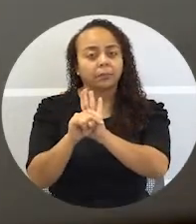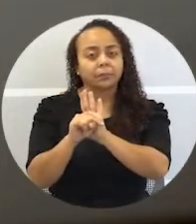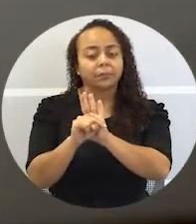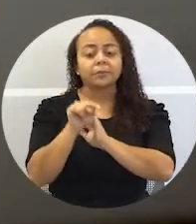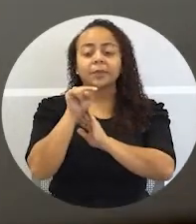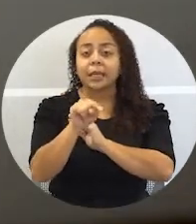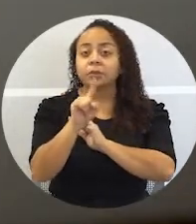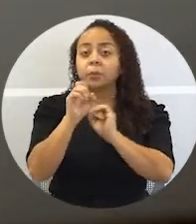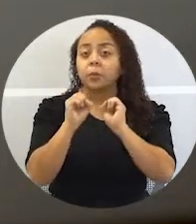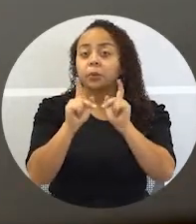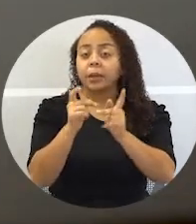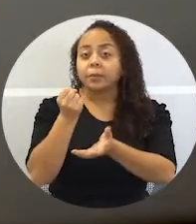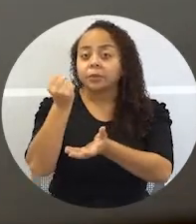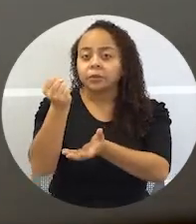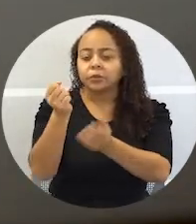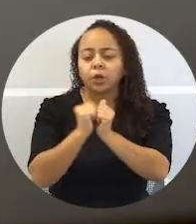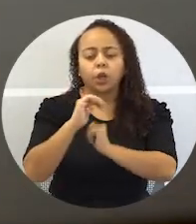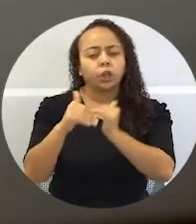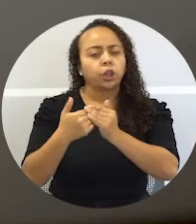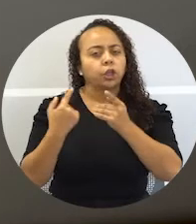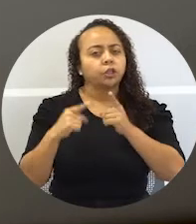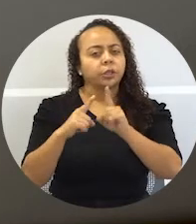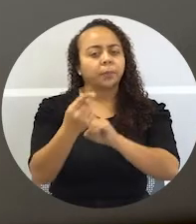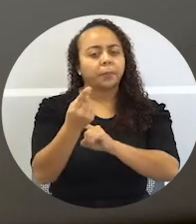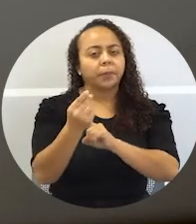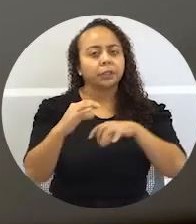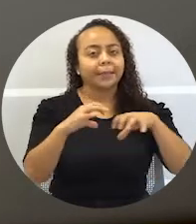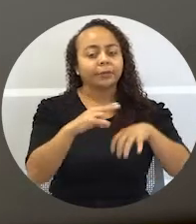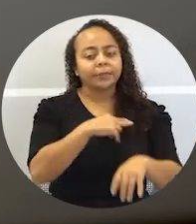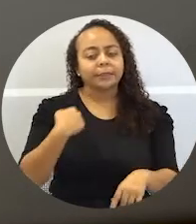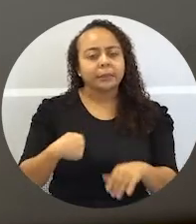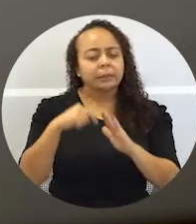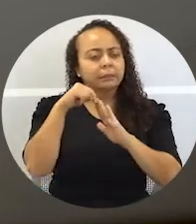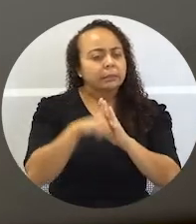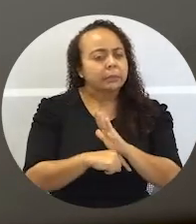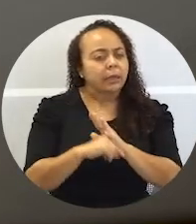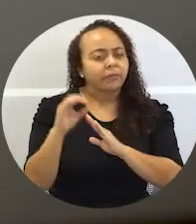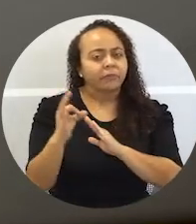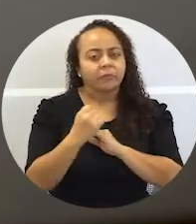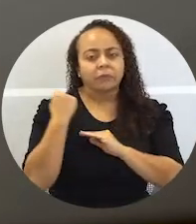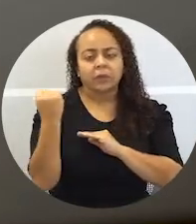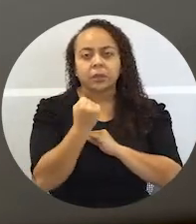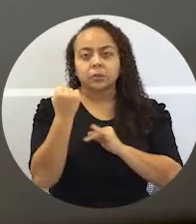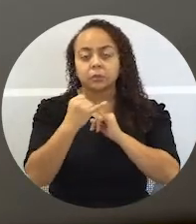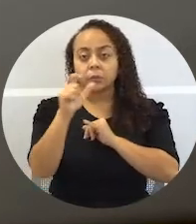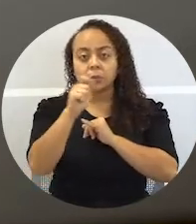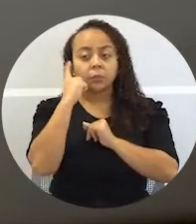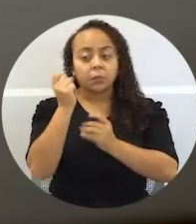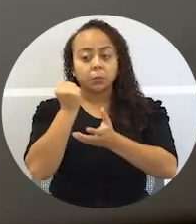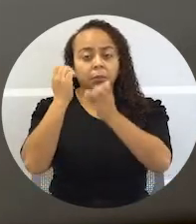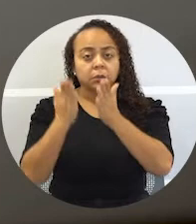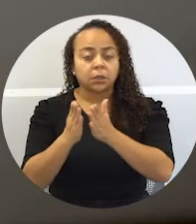esto una oportunidad de inversión con todo lo sucedido los precios de los activos en china han caído de manera importante en los últimos meses y para inversionistas